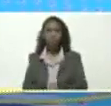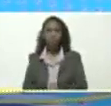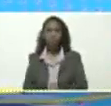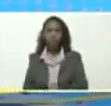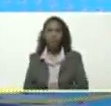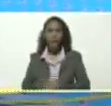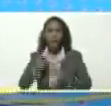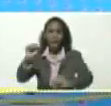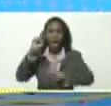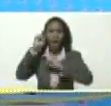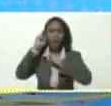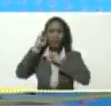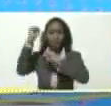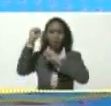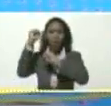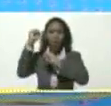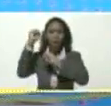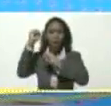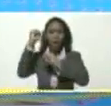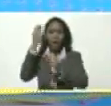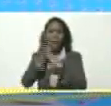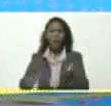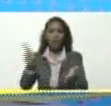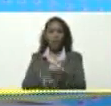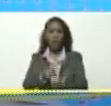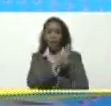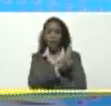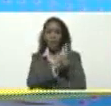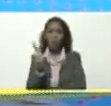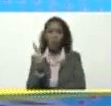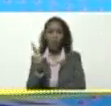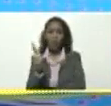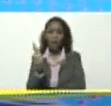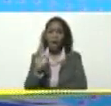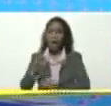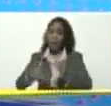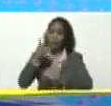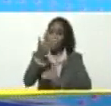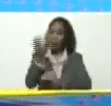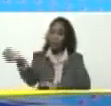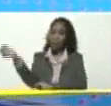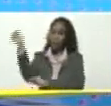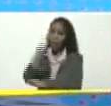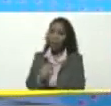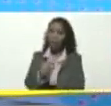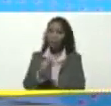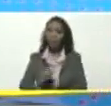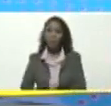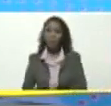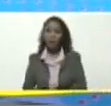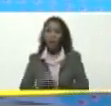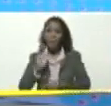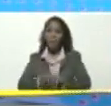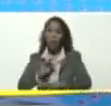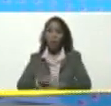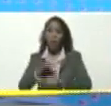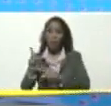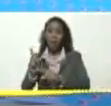la victoria y la restitución de la República y luego la derrota por parte de